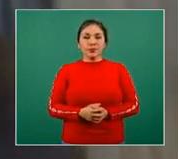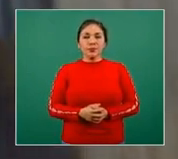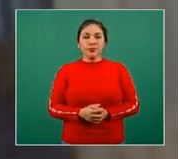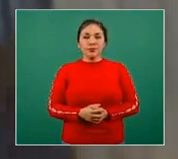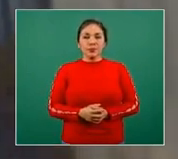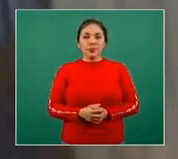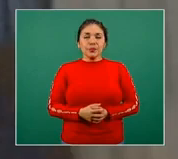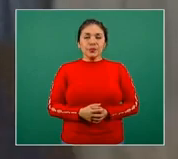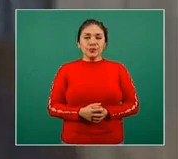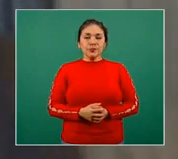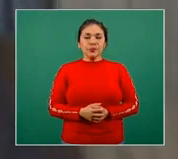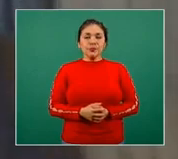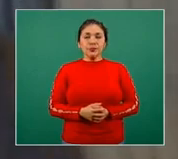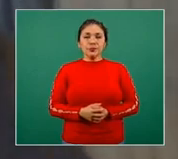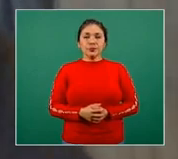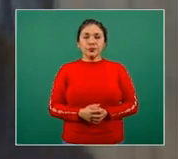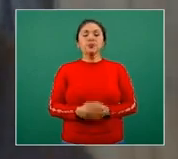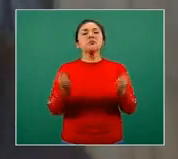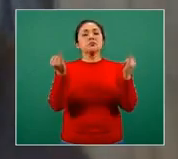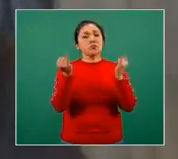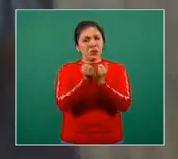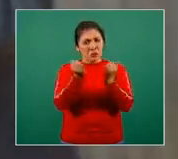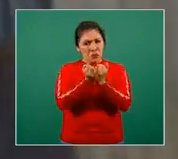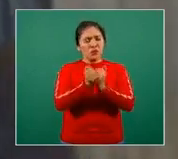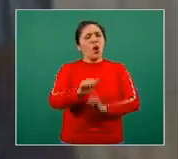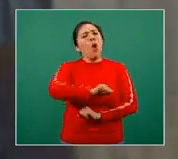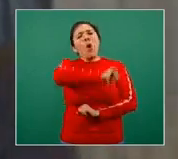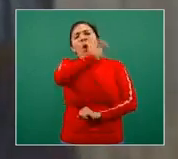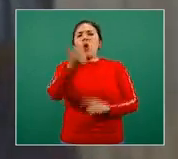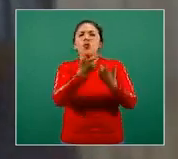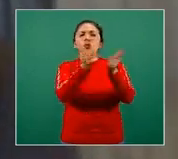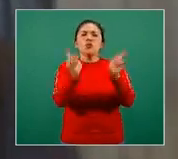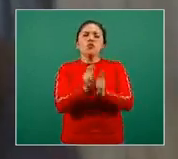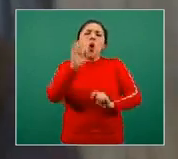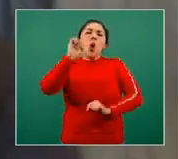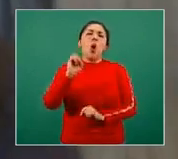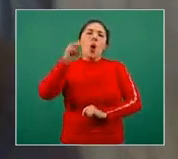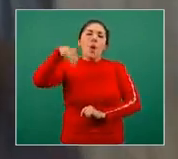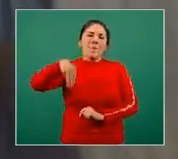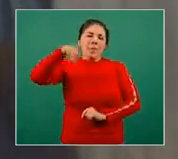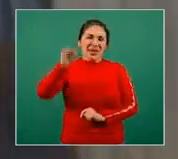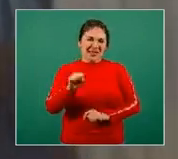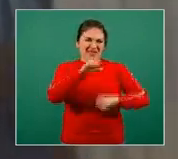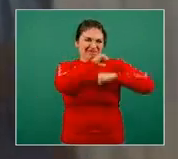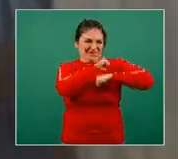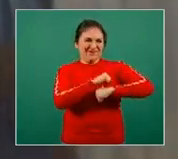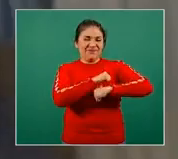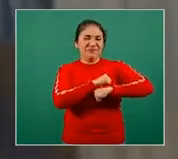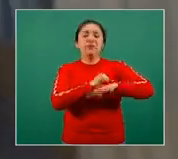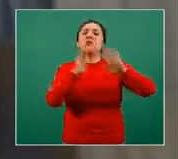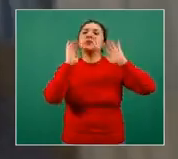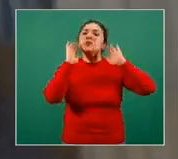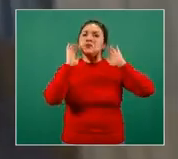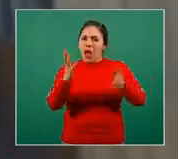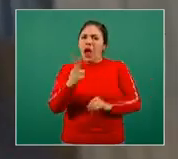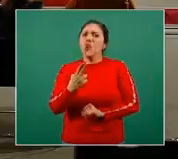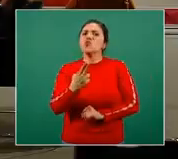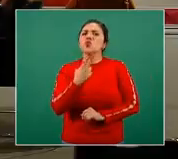Por lo tanto, también la Organización Mundial de la Salud ha estado